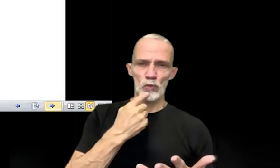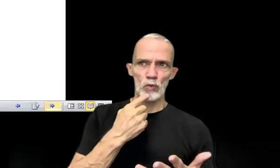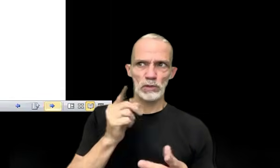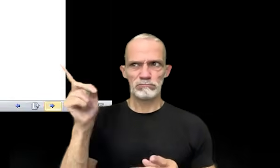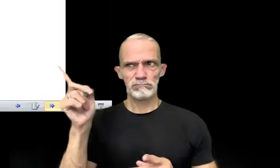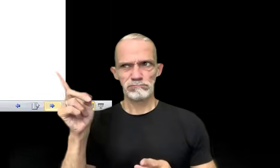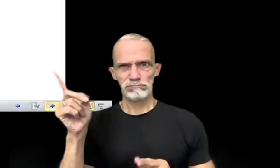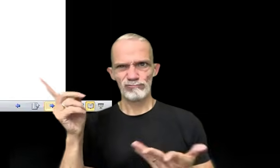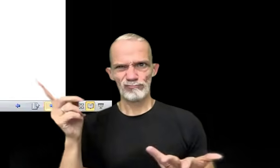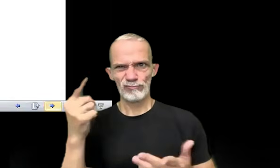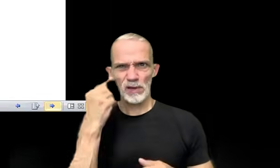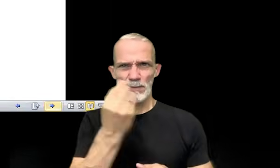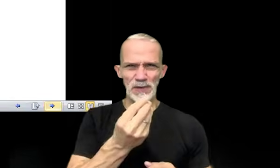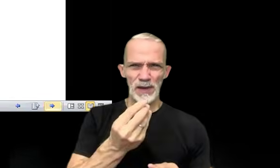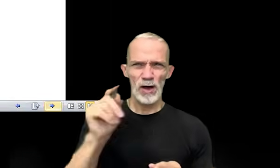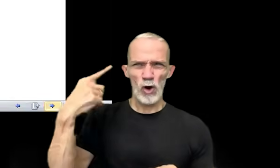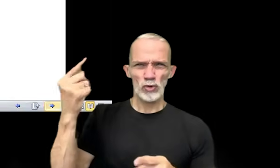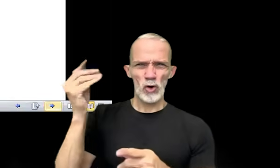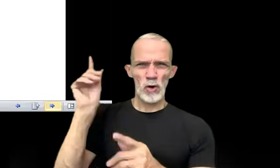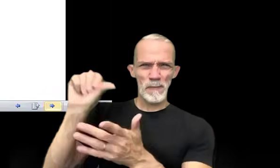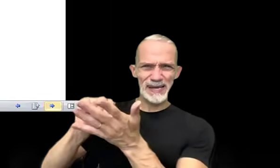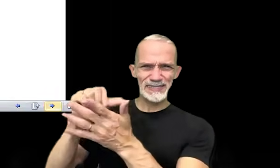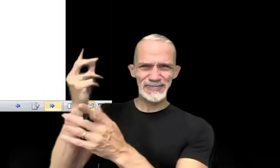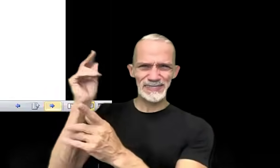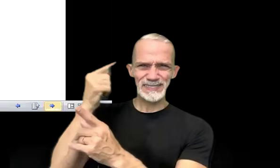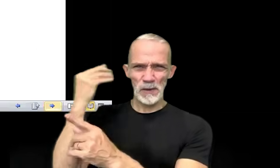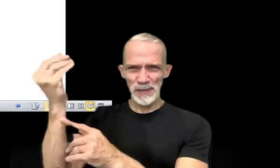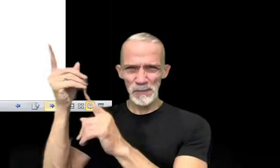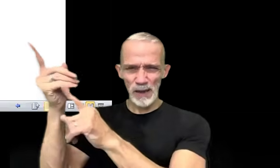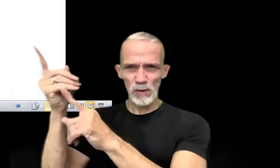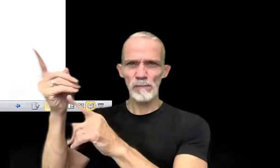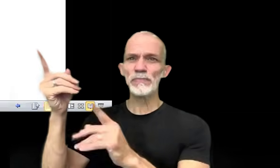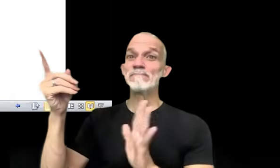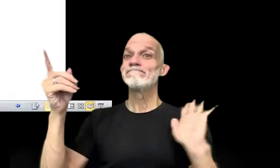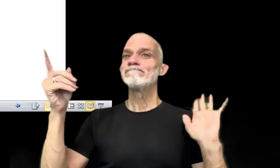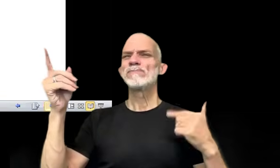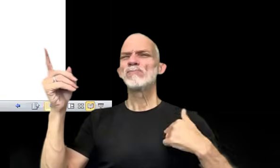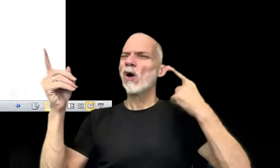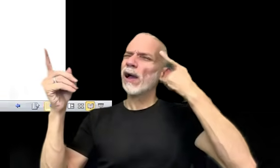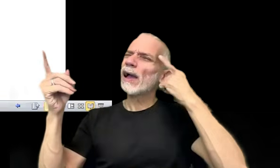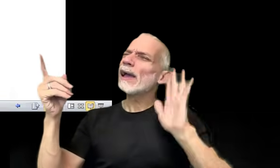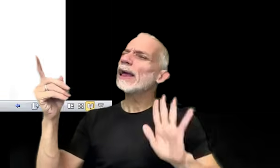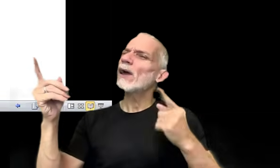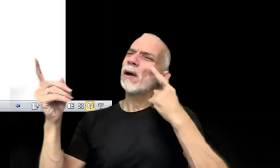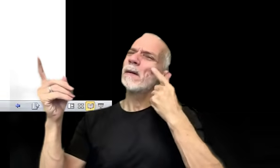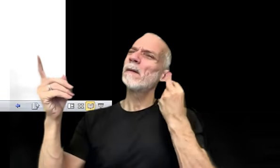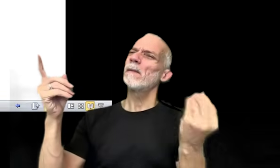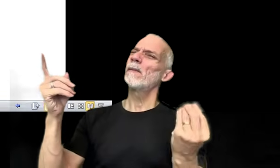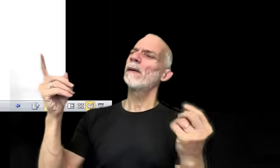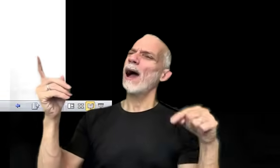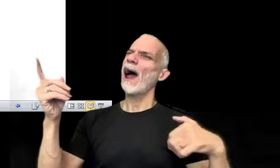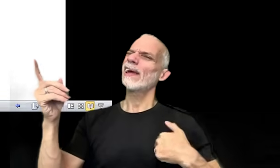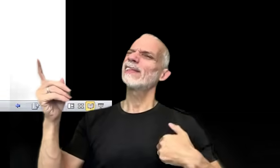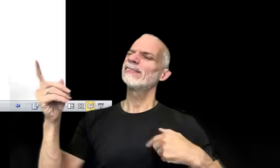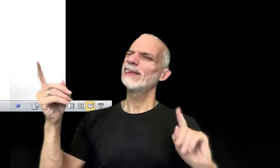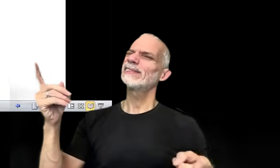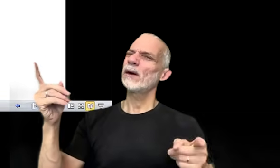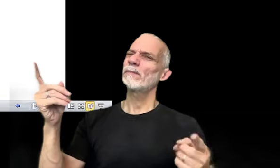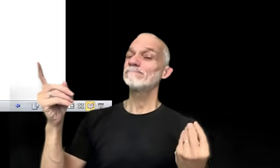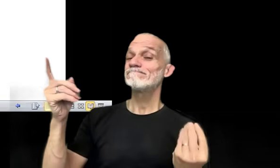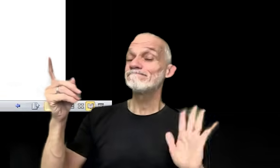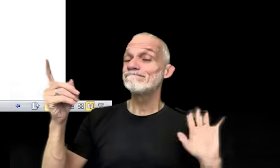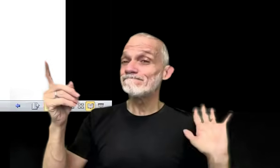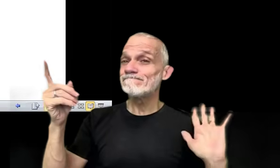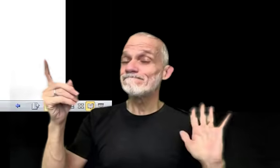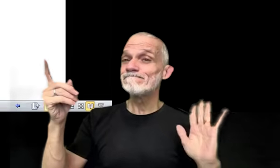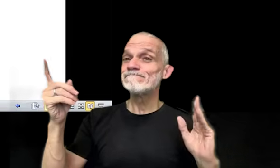quiera residencia en otro país, pero se presuma por alguna cuestión que tiene residencia